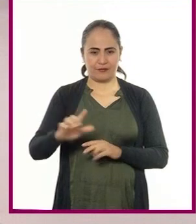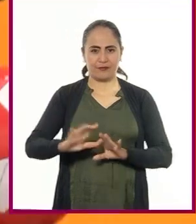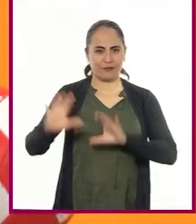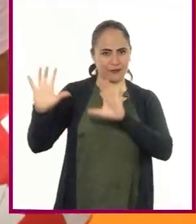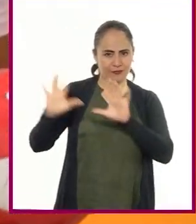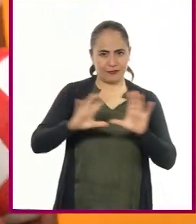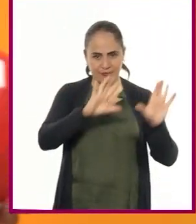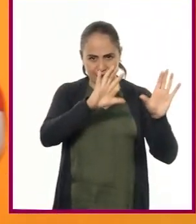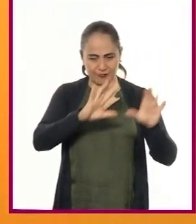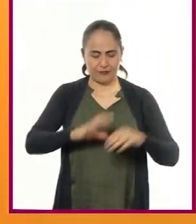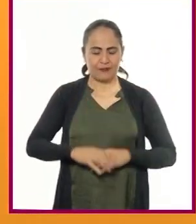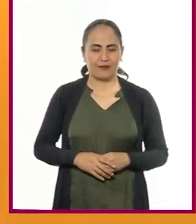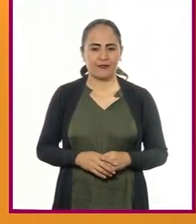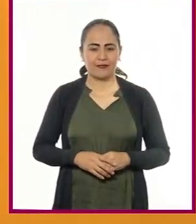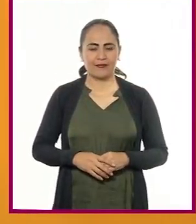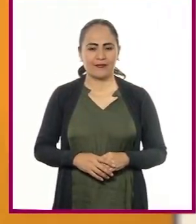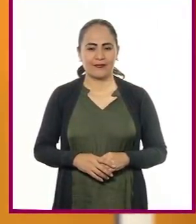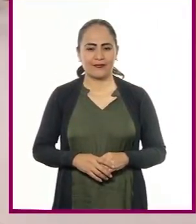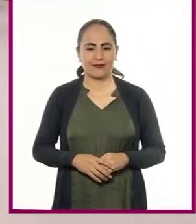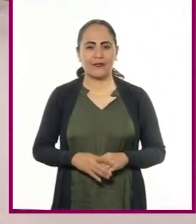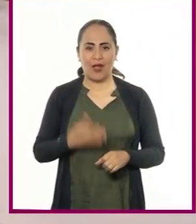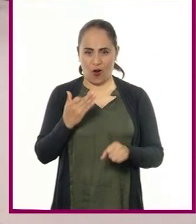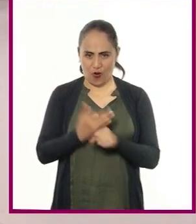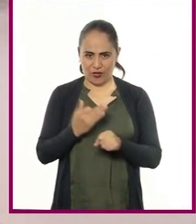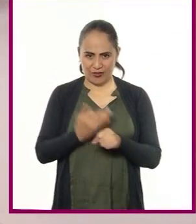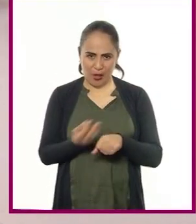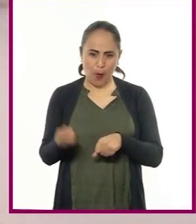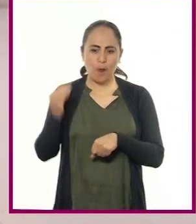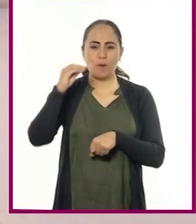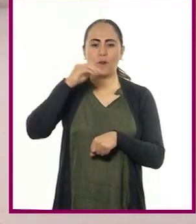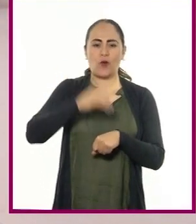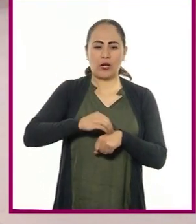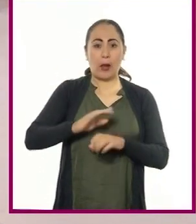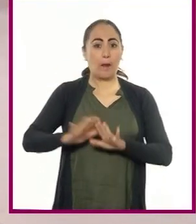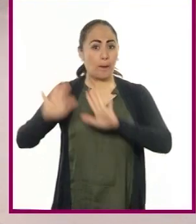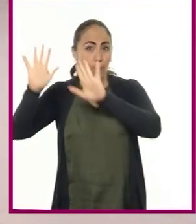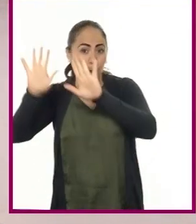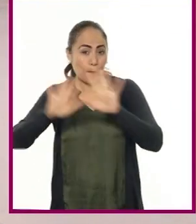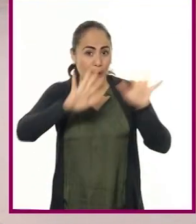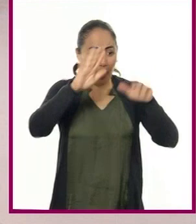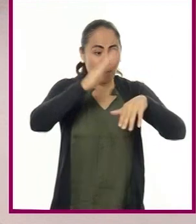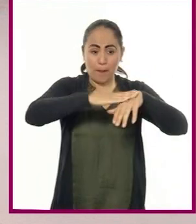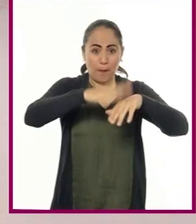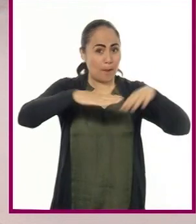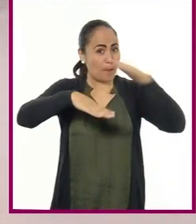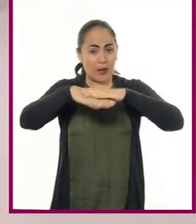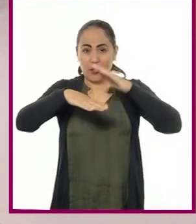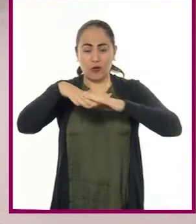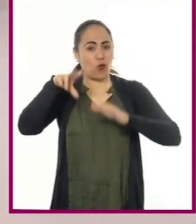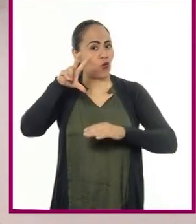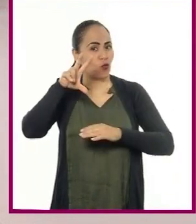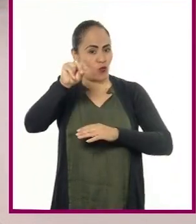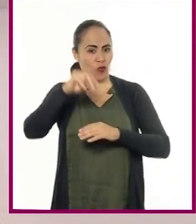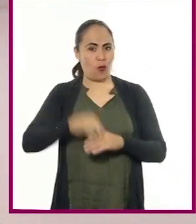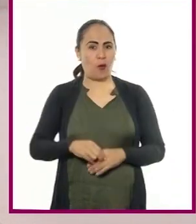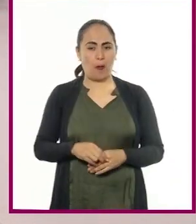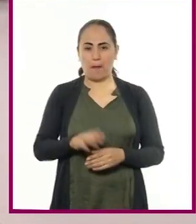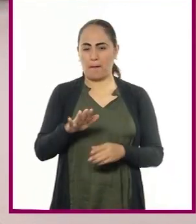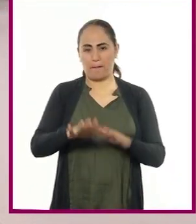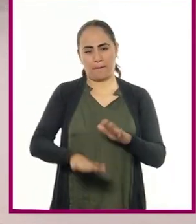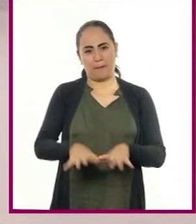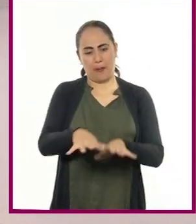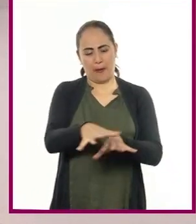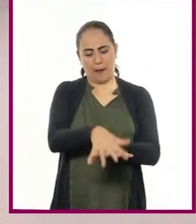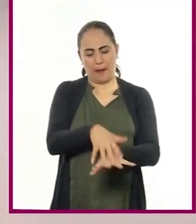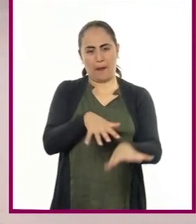pelota. Bien. Vamos a hacerlo más interesante. No se puede con las manos. Solamente trato de evitar... Con los pies. Con los pies.